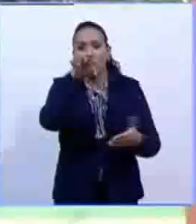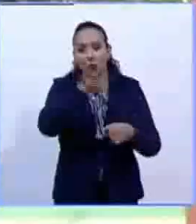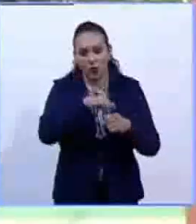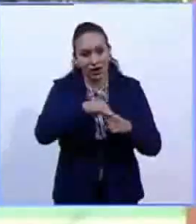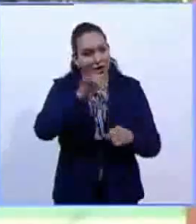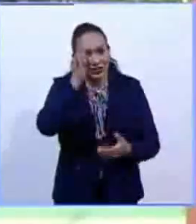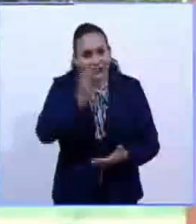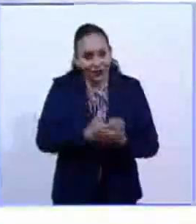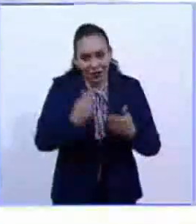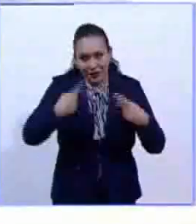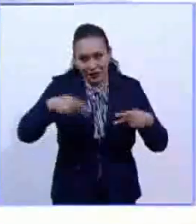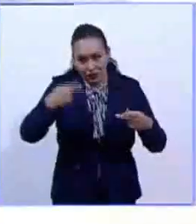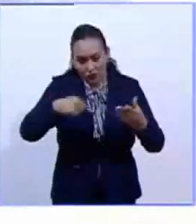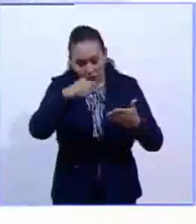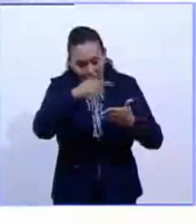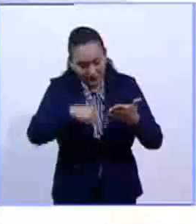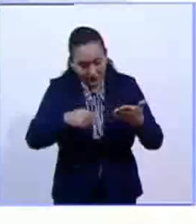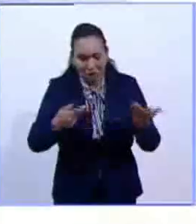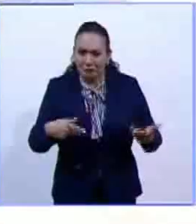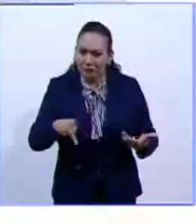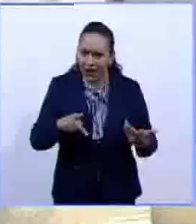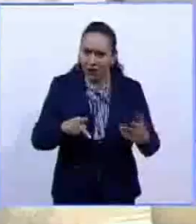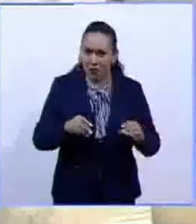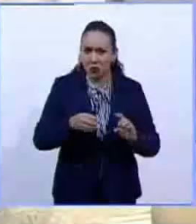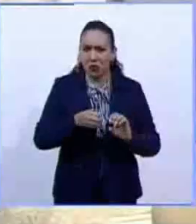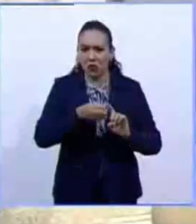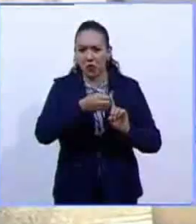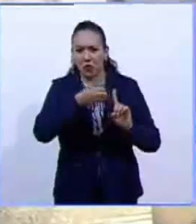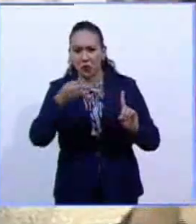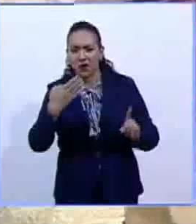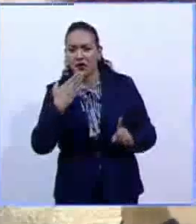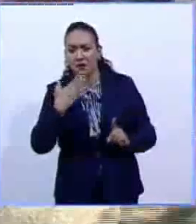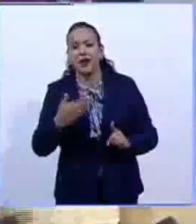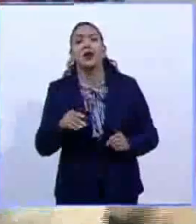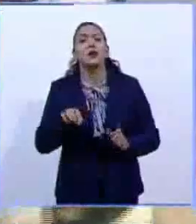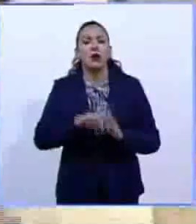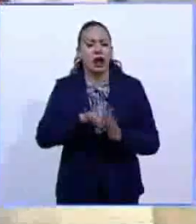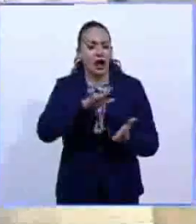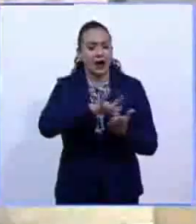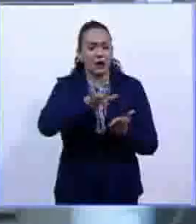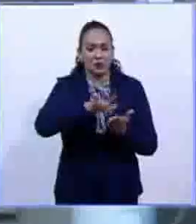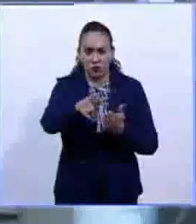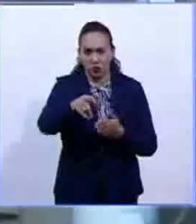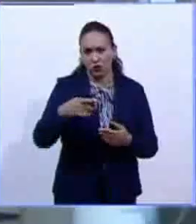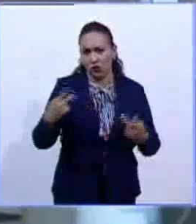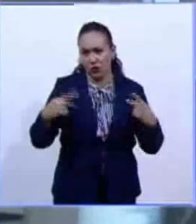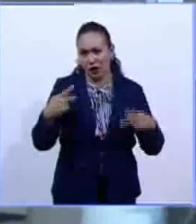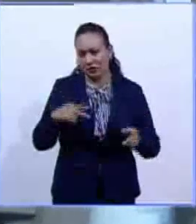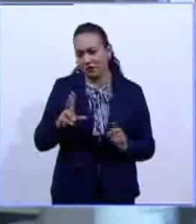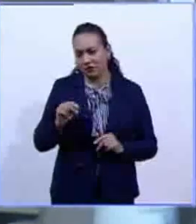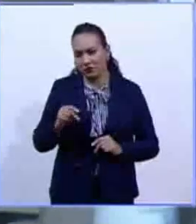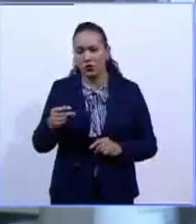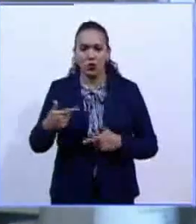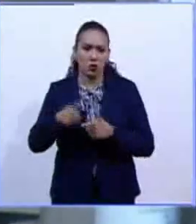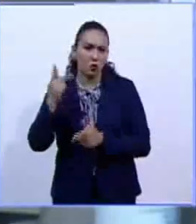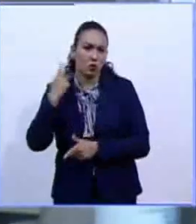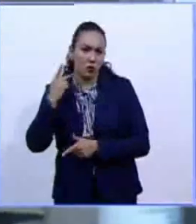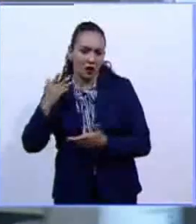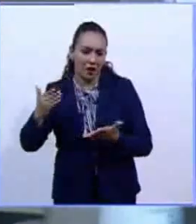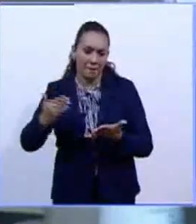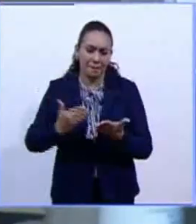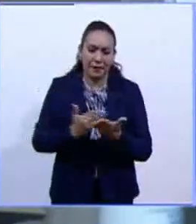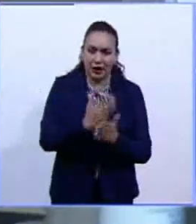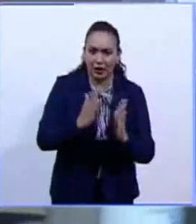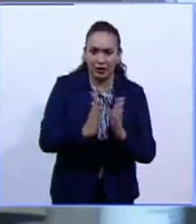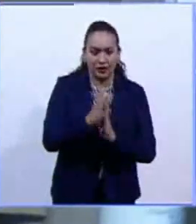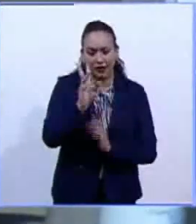el momento, señaló, no existe instrucción para suspender la entrega de apoyos sociales en la entidad, ya que los partidos políticos no participarán